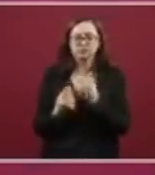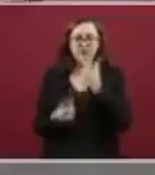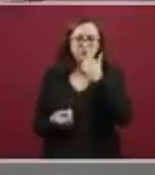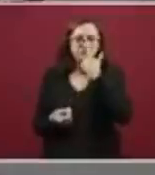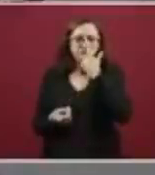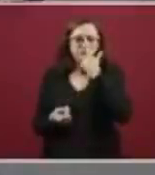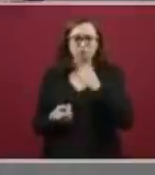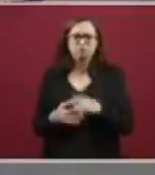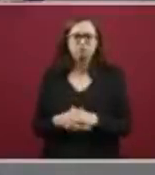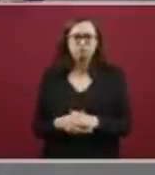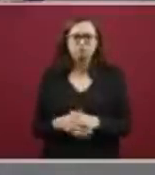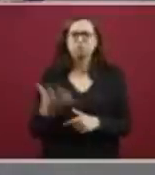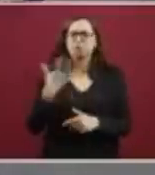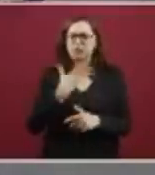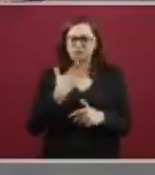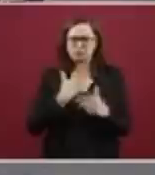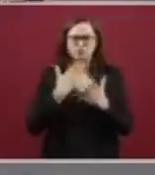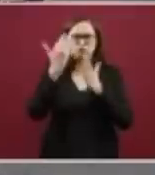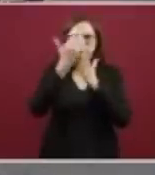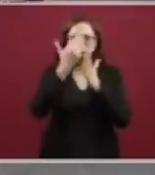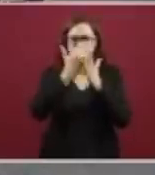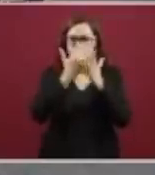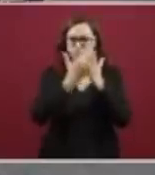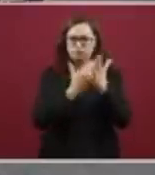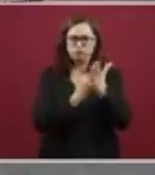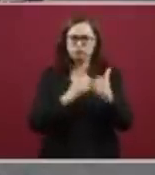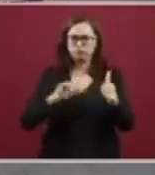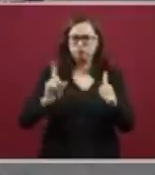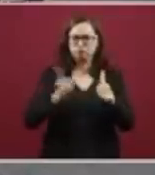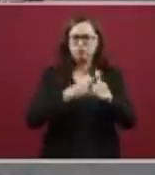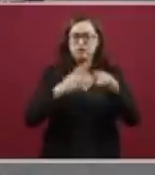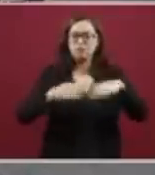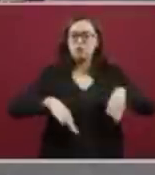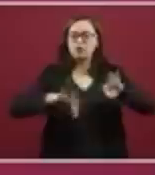han establecido las prioridades, más de 60,